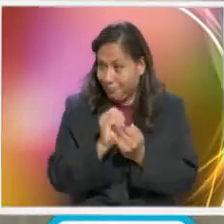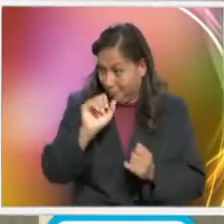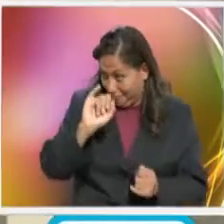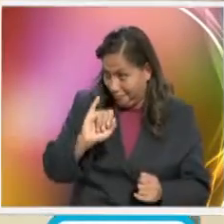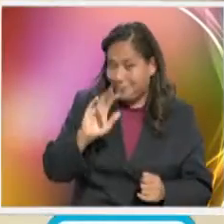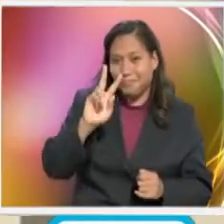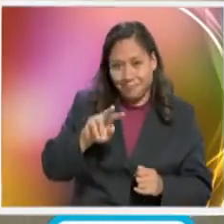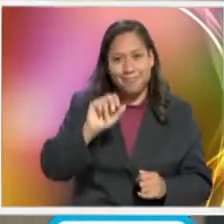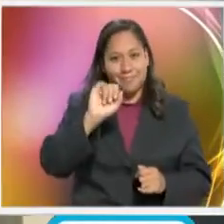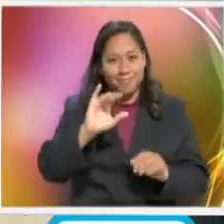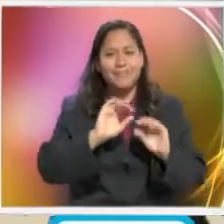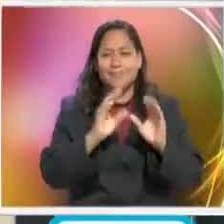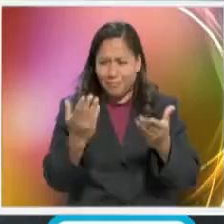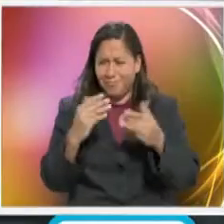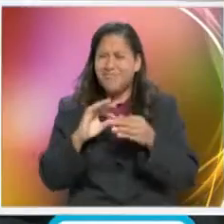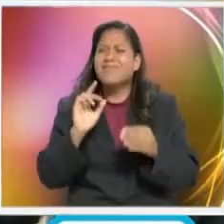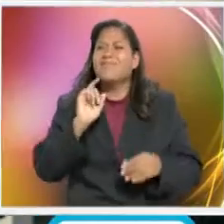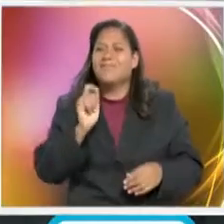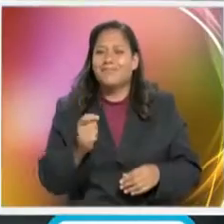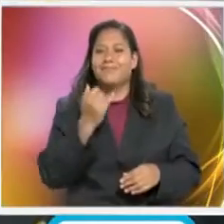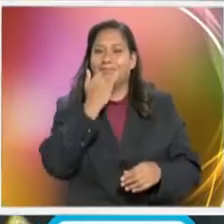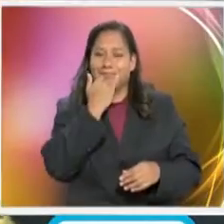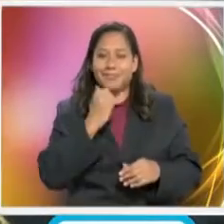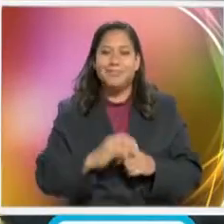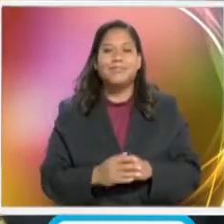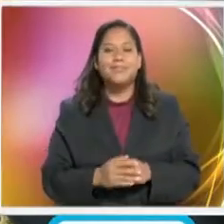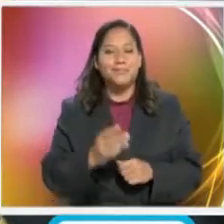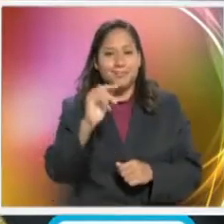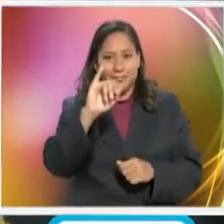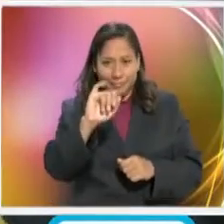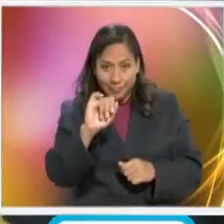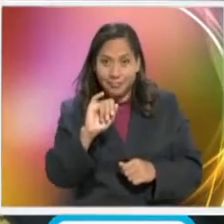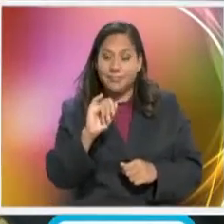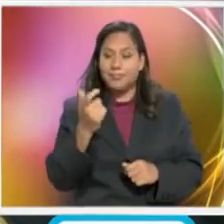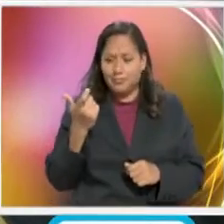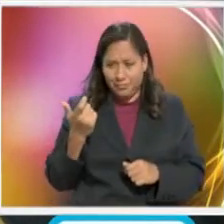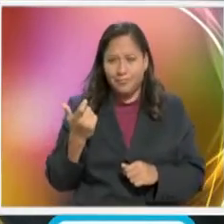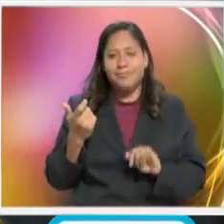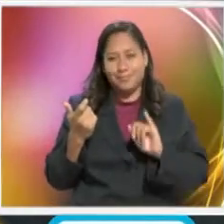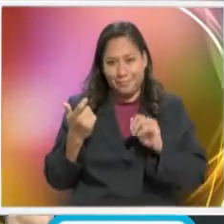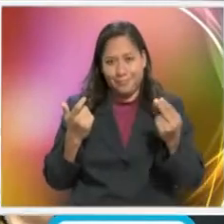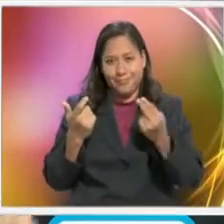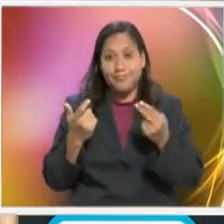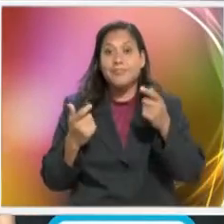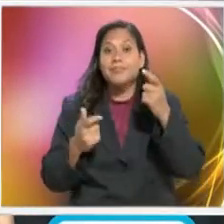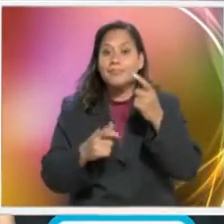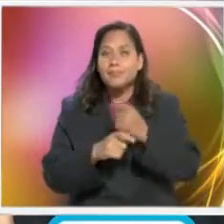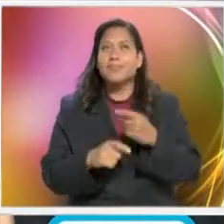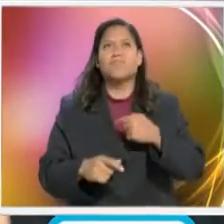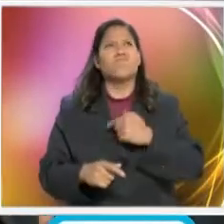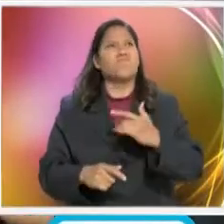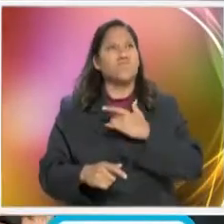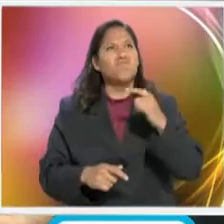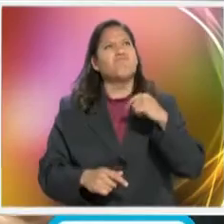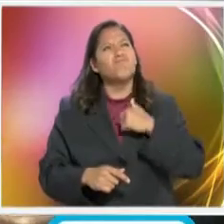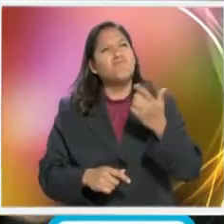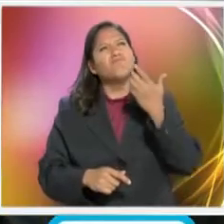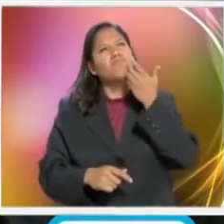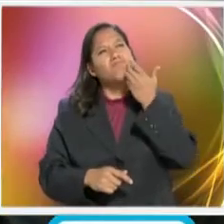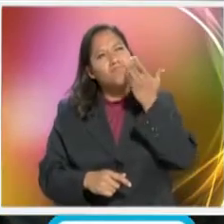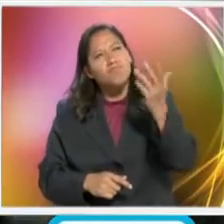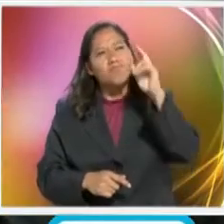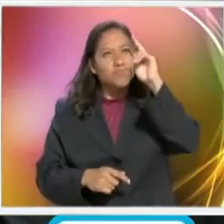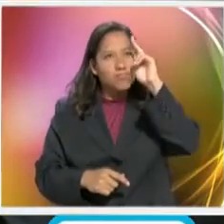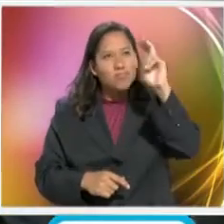Sí, así es, Gaby. Cuéntanos un poquito. Mira, yo creo que sí se necesita dinero, pero lo primero que necesitas es la motivación. Sí. ¿No? Como lo